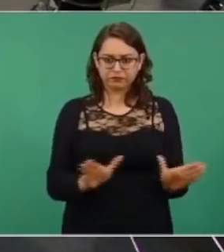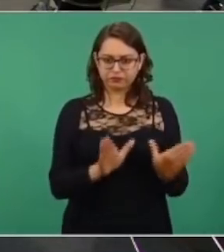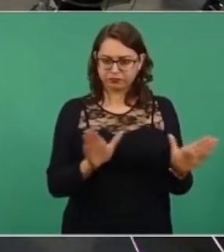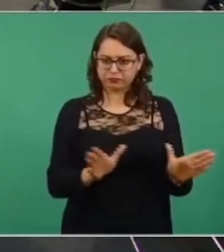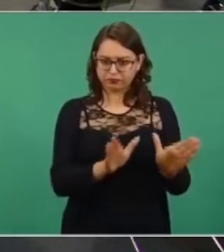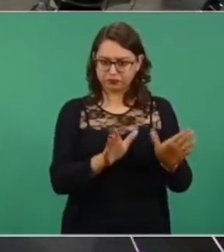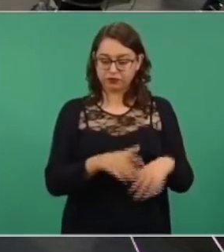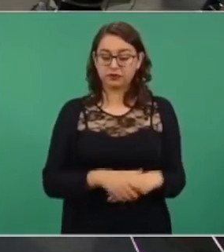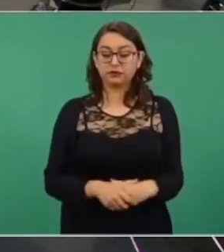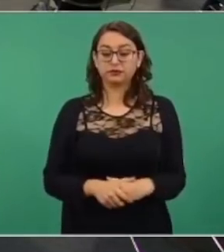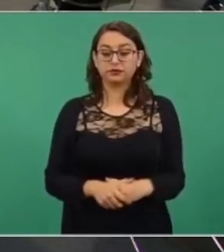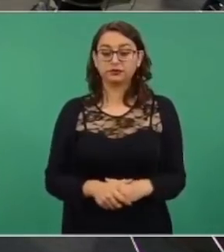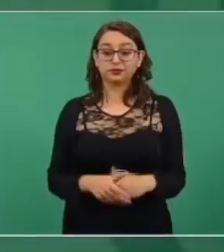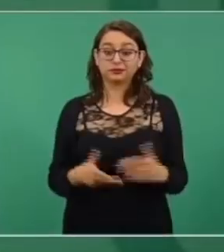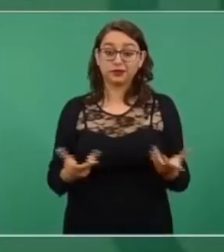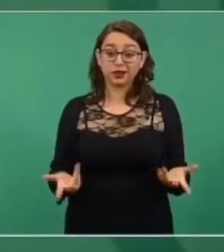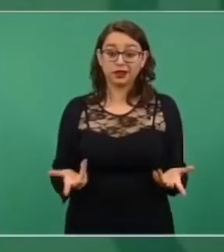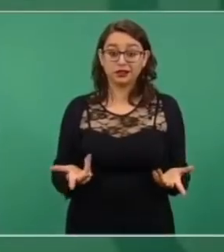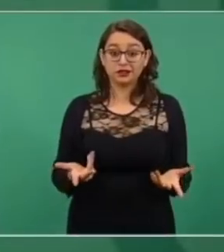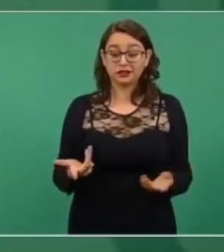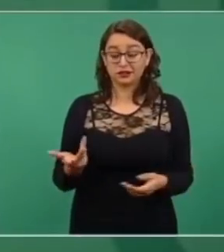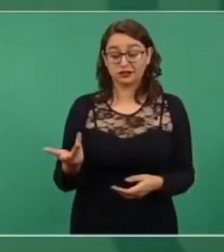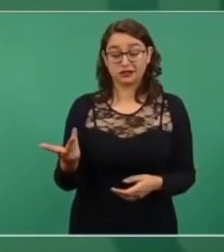Ahora que llovió sobre mojado,